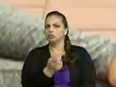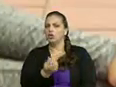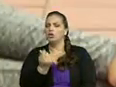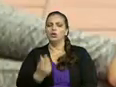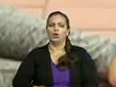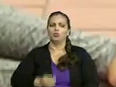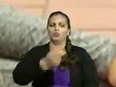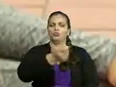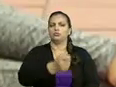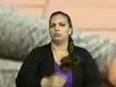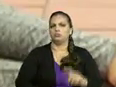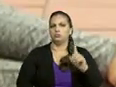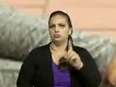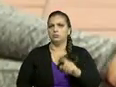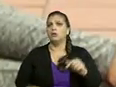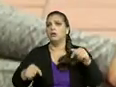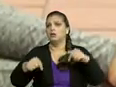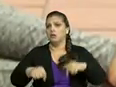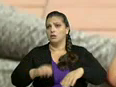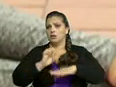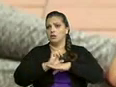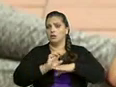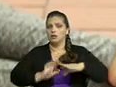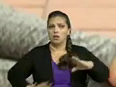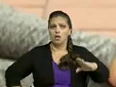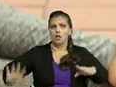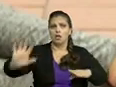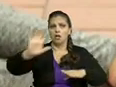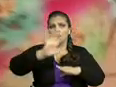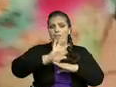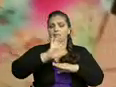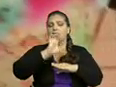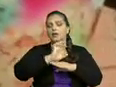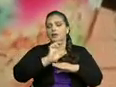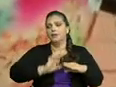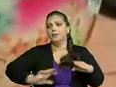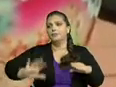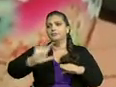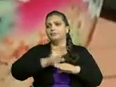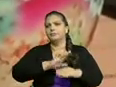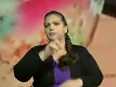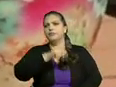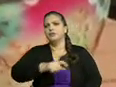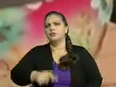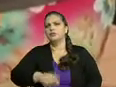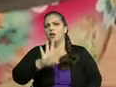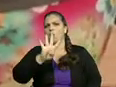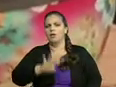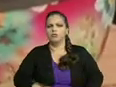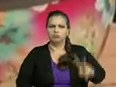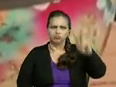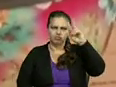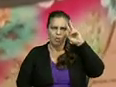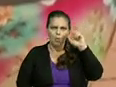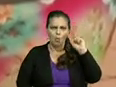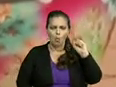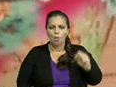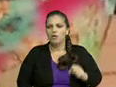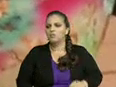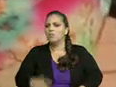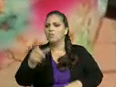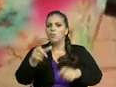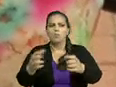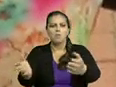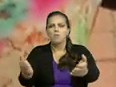son procesados y en Guayaquil solo se presentó este tema, que ya está en manos de las autoridades. Además,